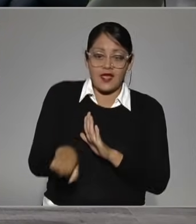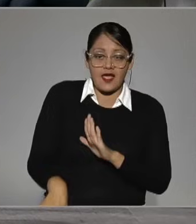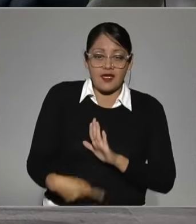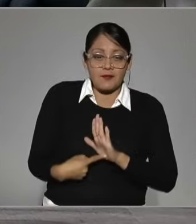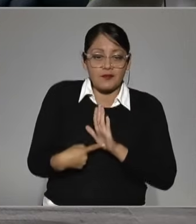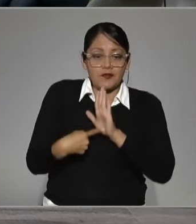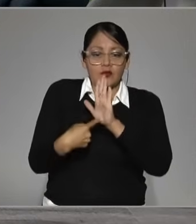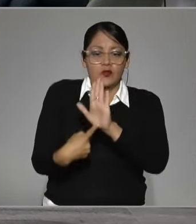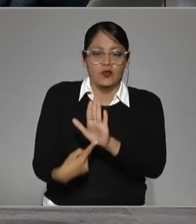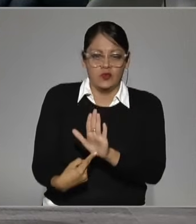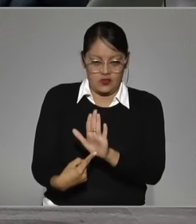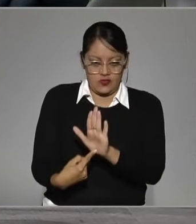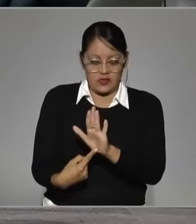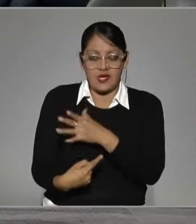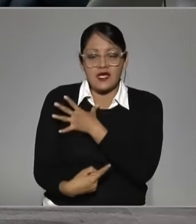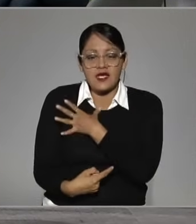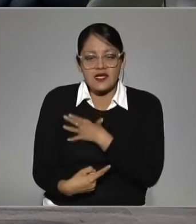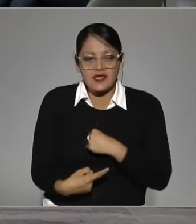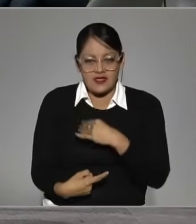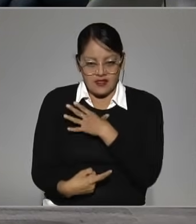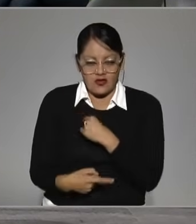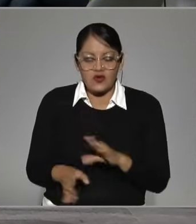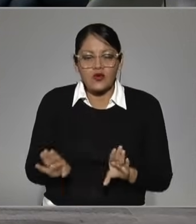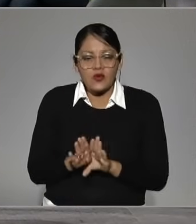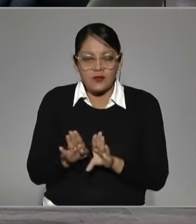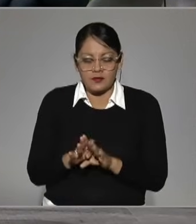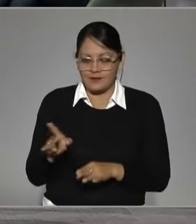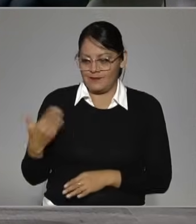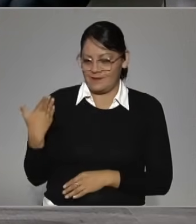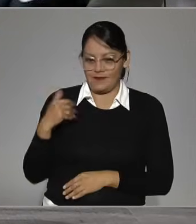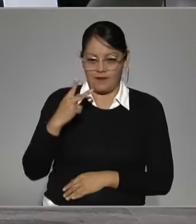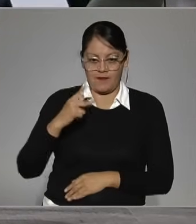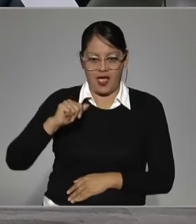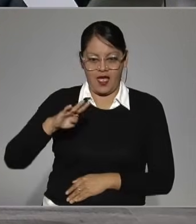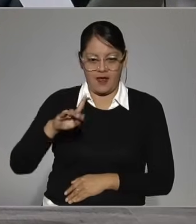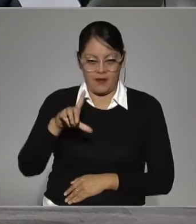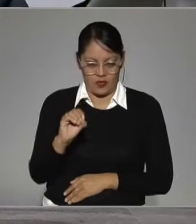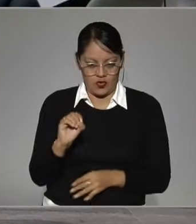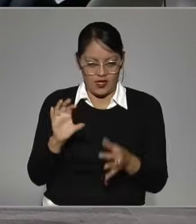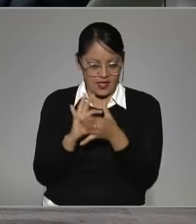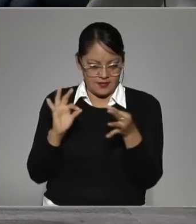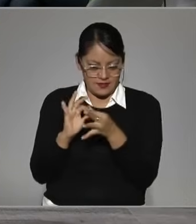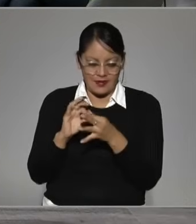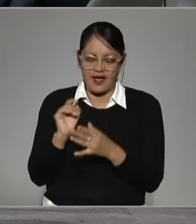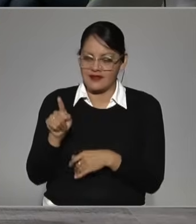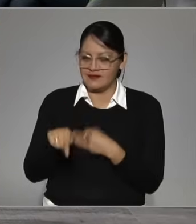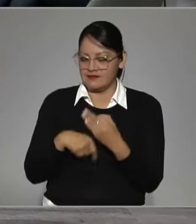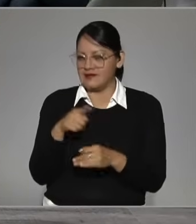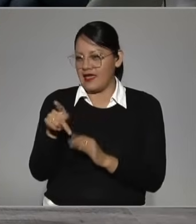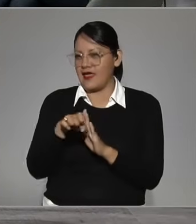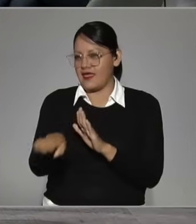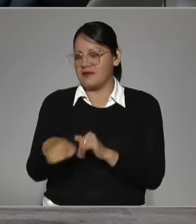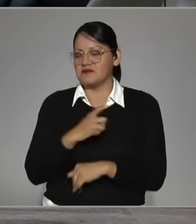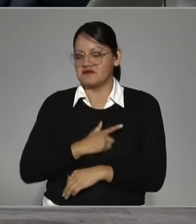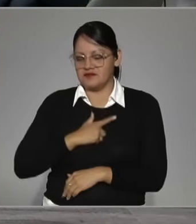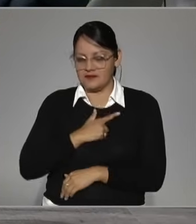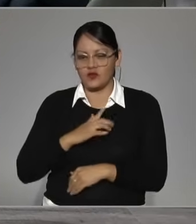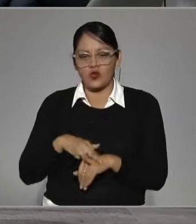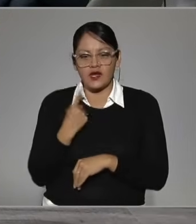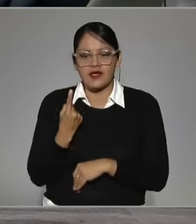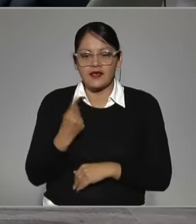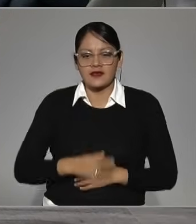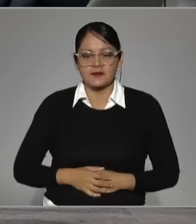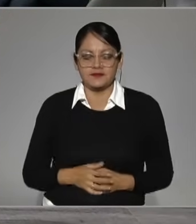están formando al hijo. Esto que nos mencionaba Pablo y que a todos nos gustó, nos gustó el ejemplo porque como